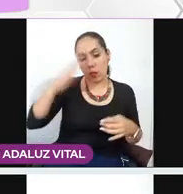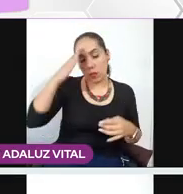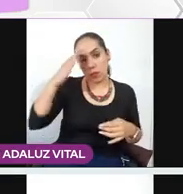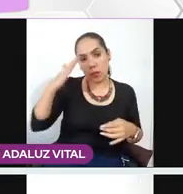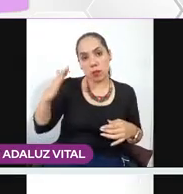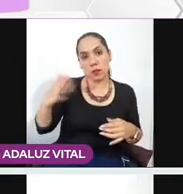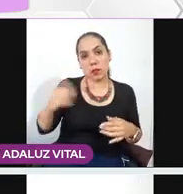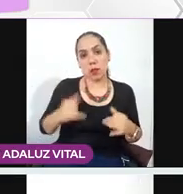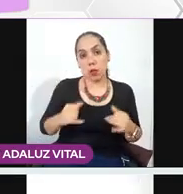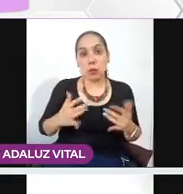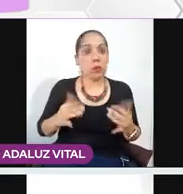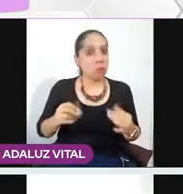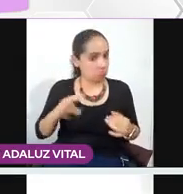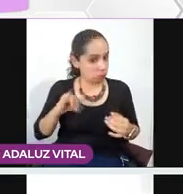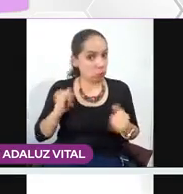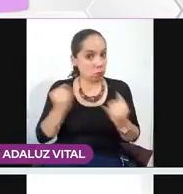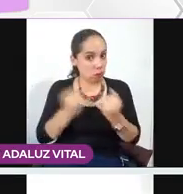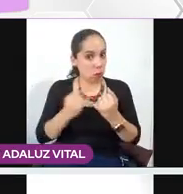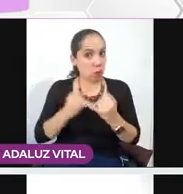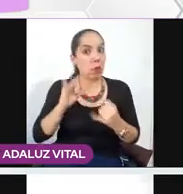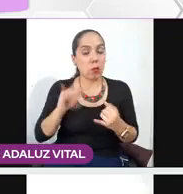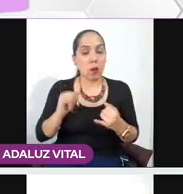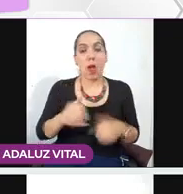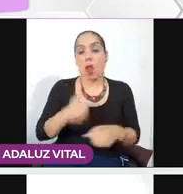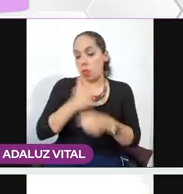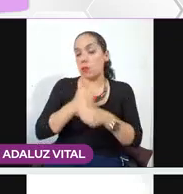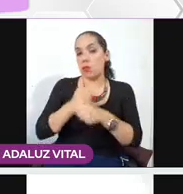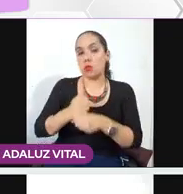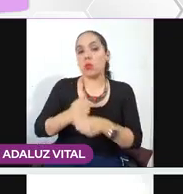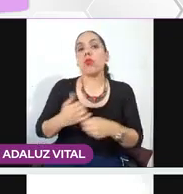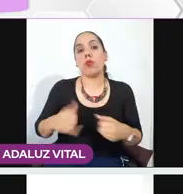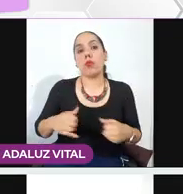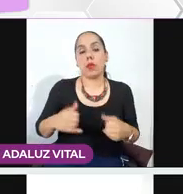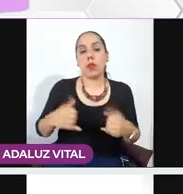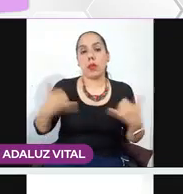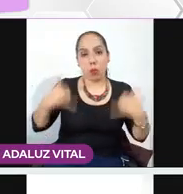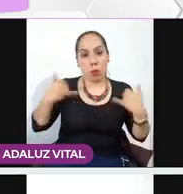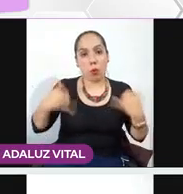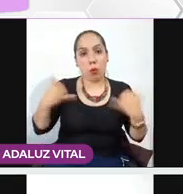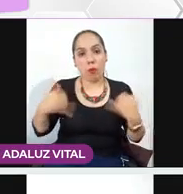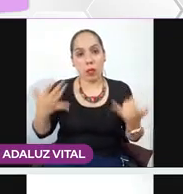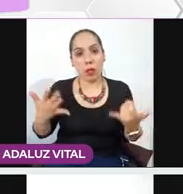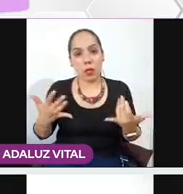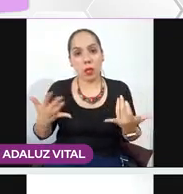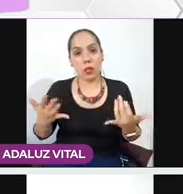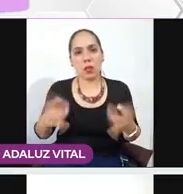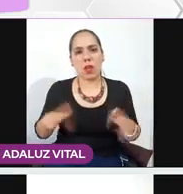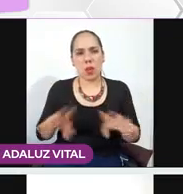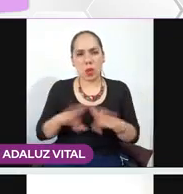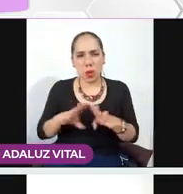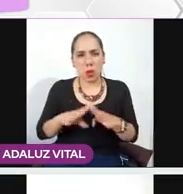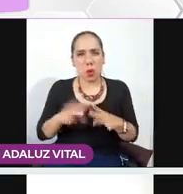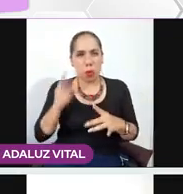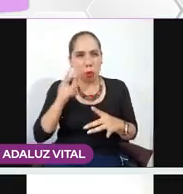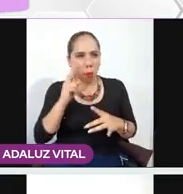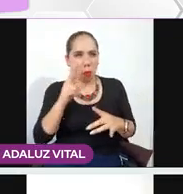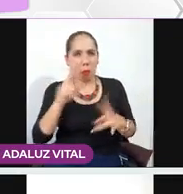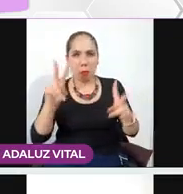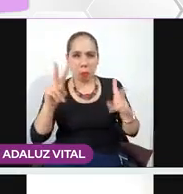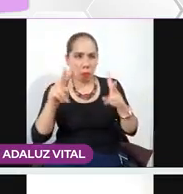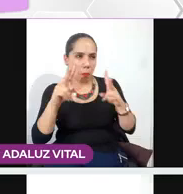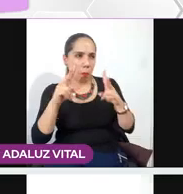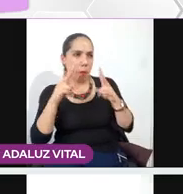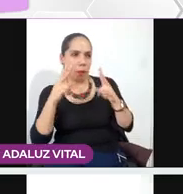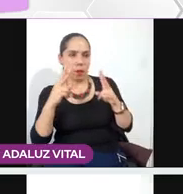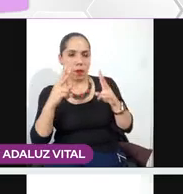etapa joven se viven estas disasociaciones por ser monoparental, ¿no? Me viene a la mente, no